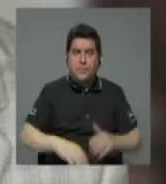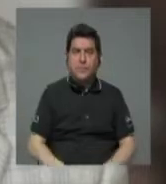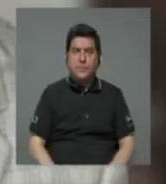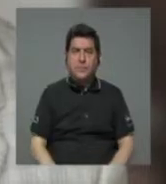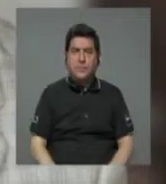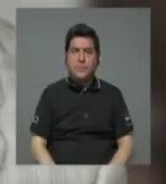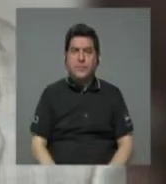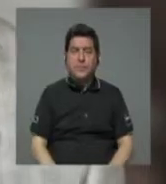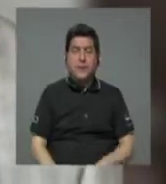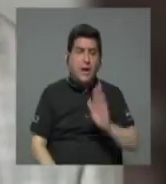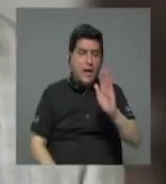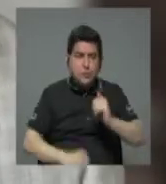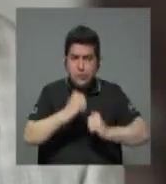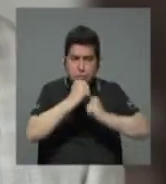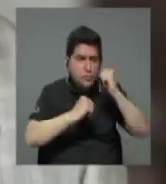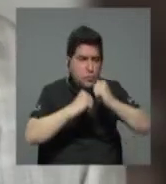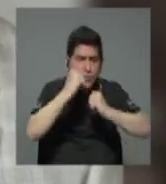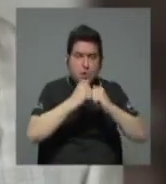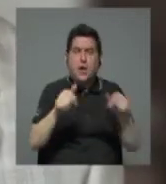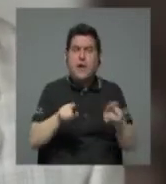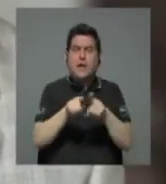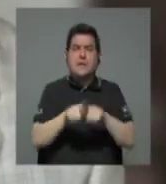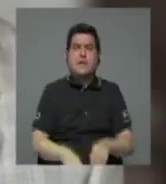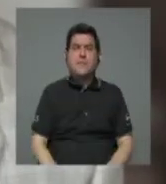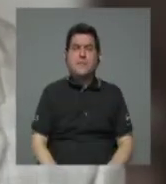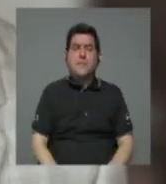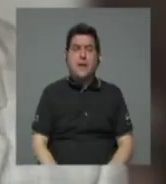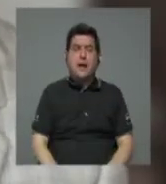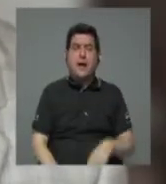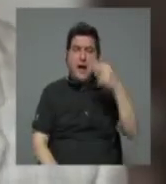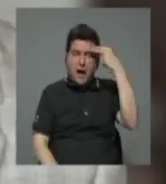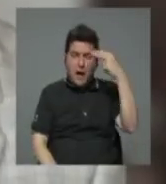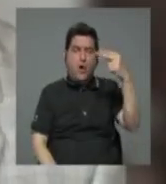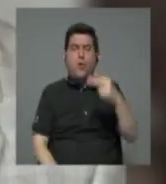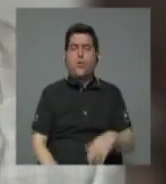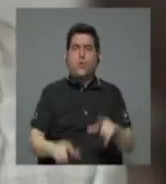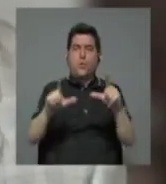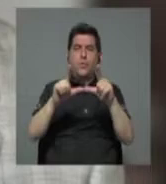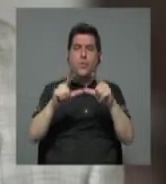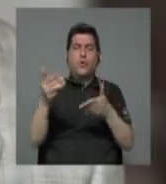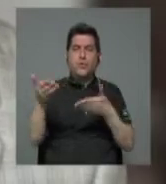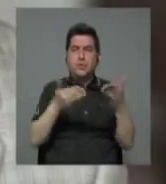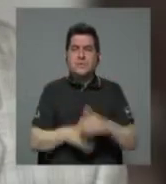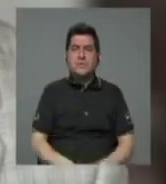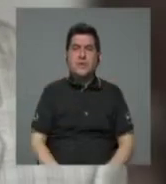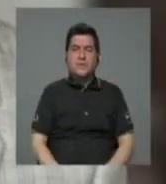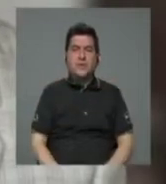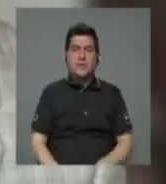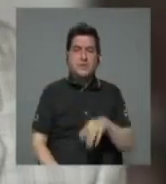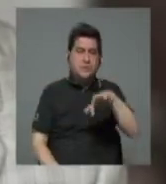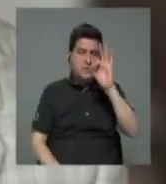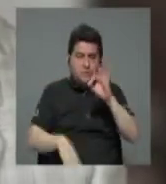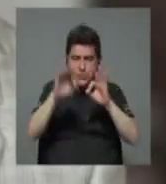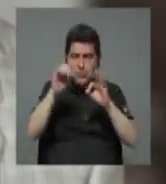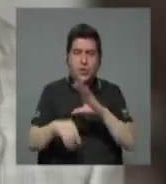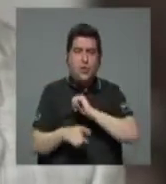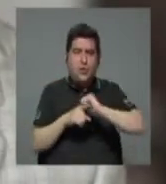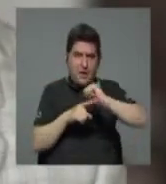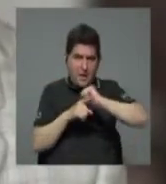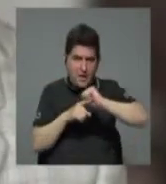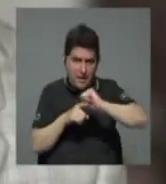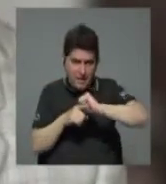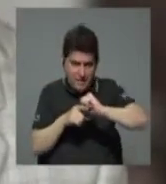el punto de vista de su estructura, y también hace una mención honorífica muy importante en lo que son servicios de reclutamiento y servicios de